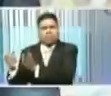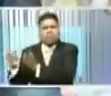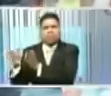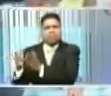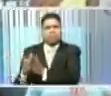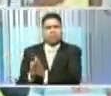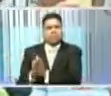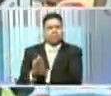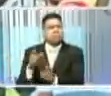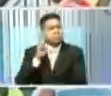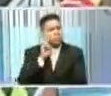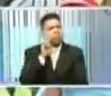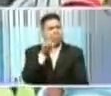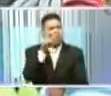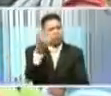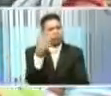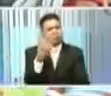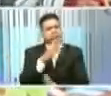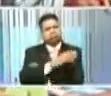Fíjense ustedes,